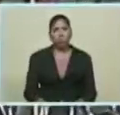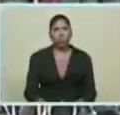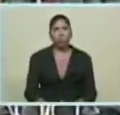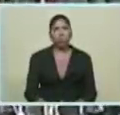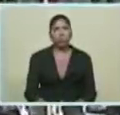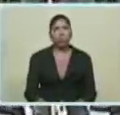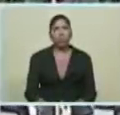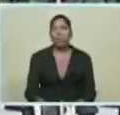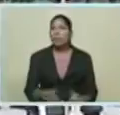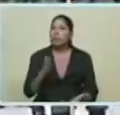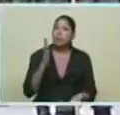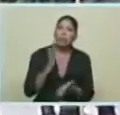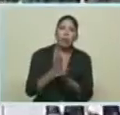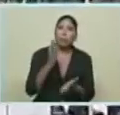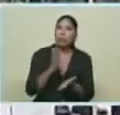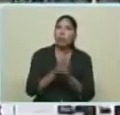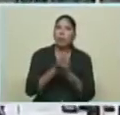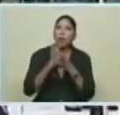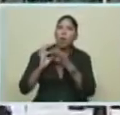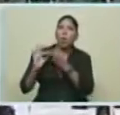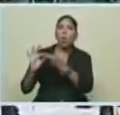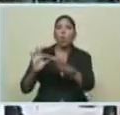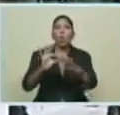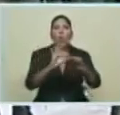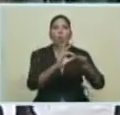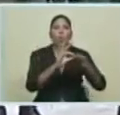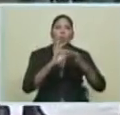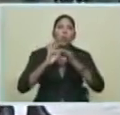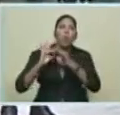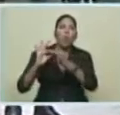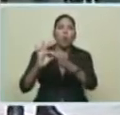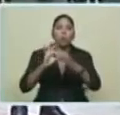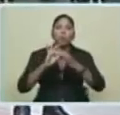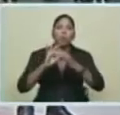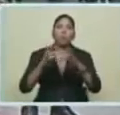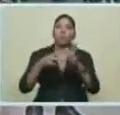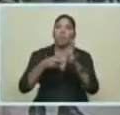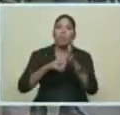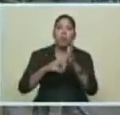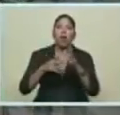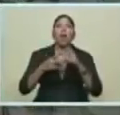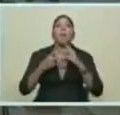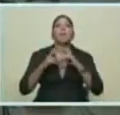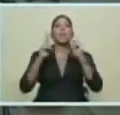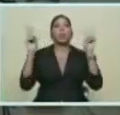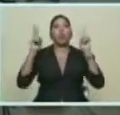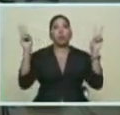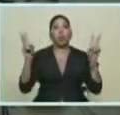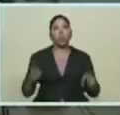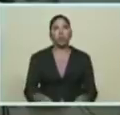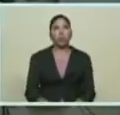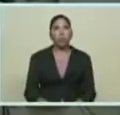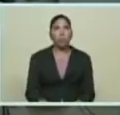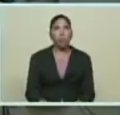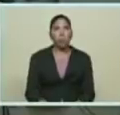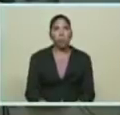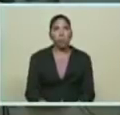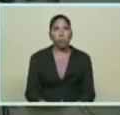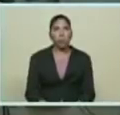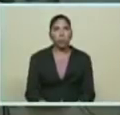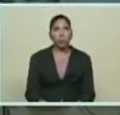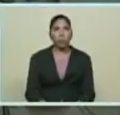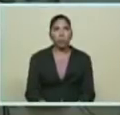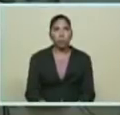Juntos siempre vamos a la victoria, pueblo y Fuerza Armada, en fusión, en unión,